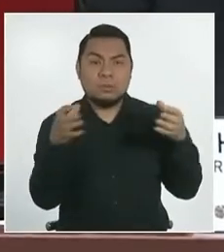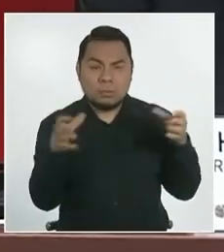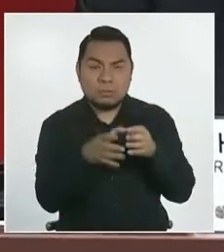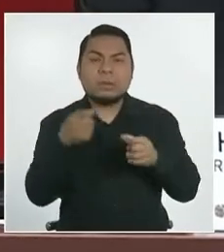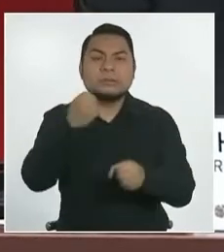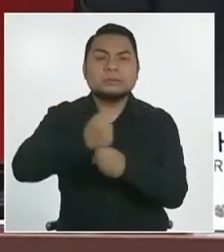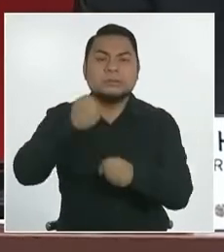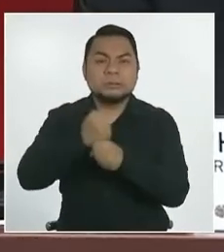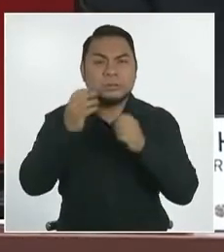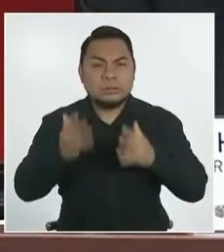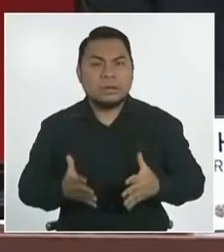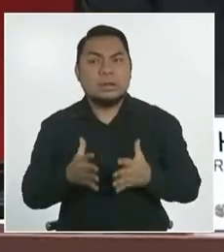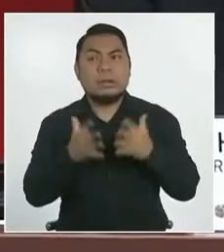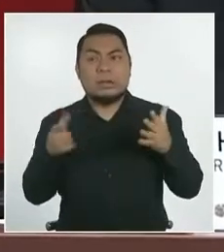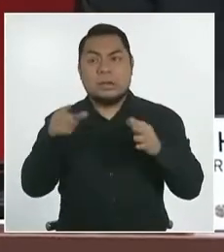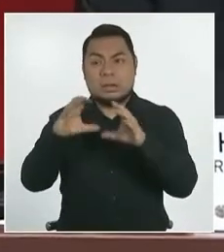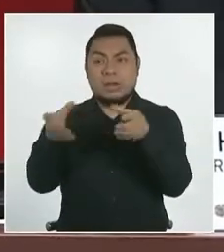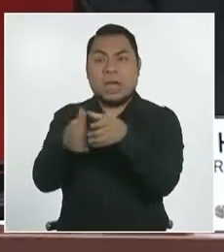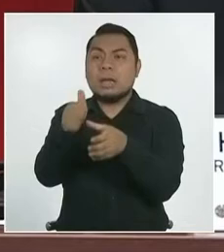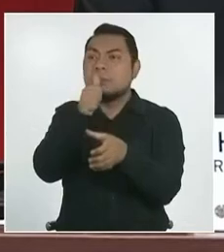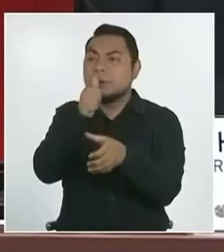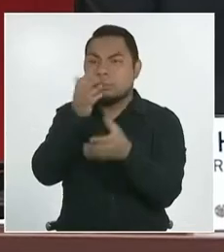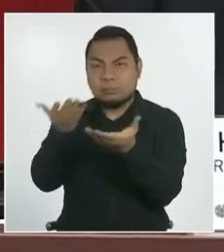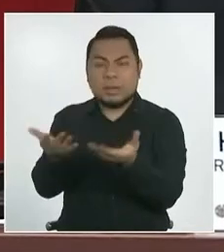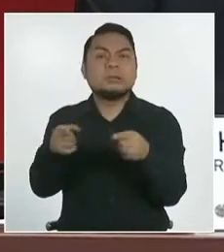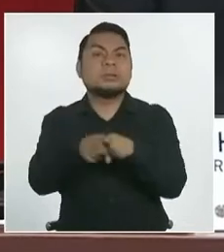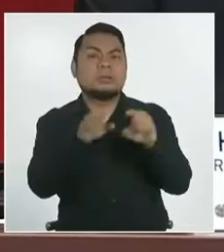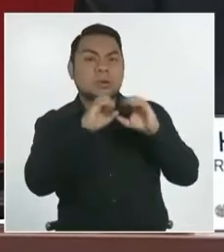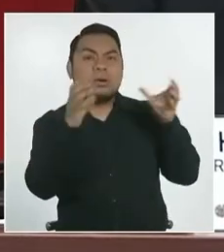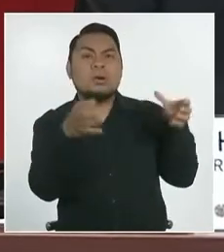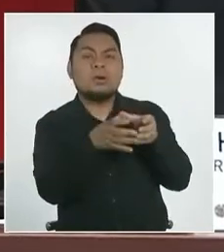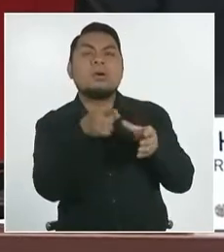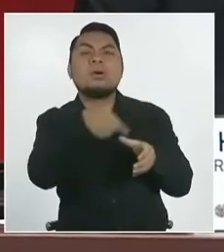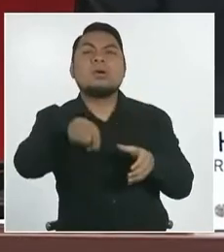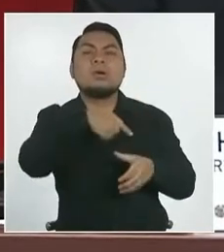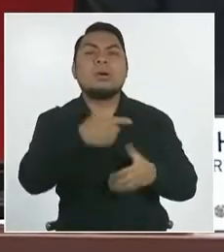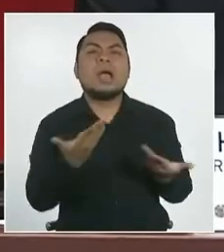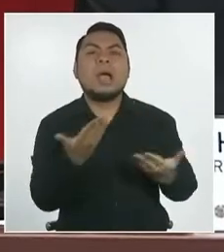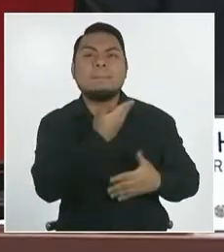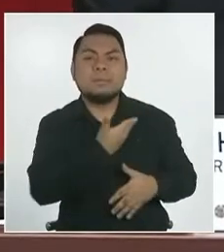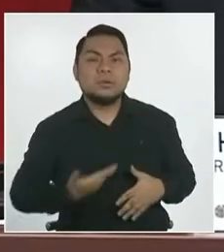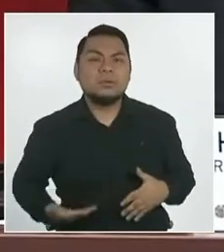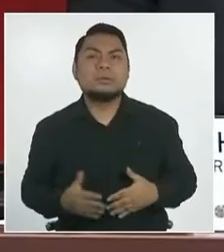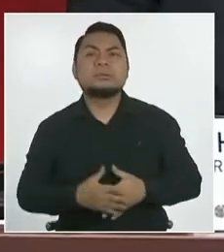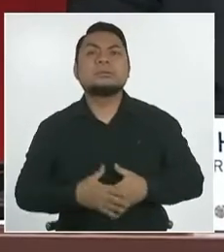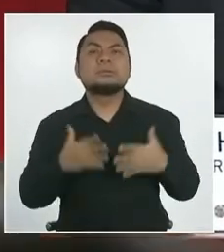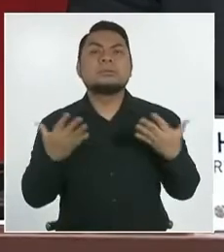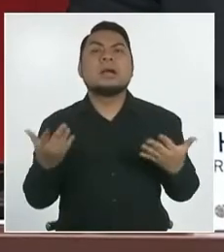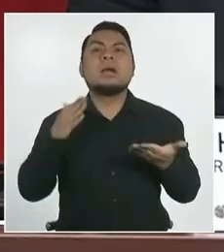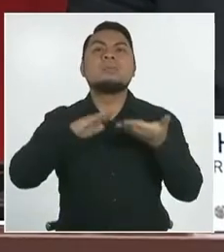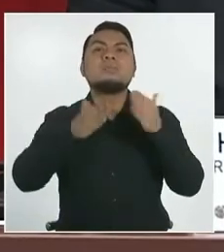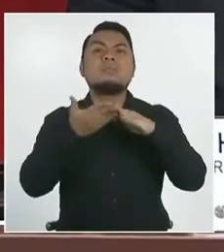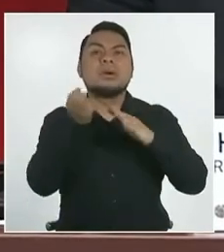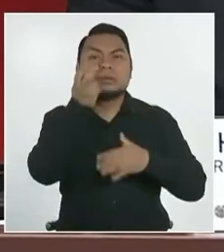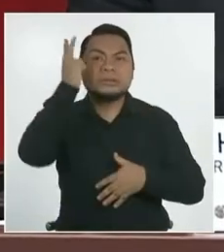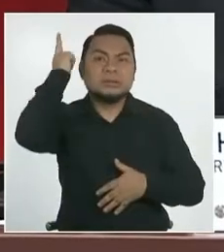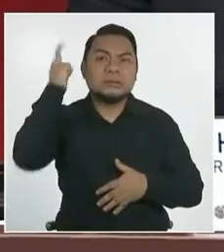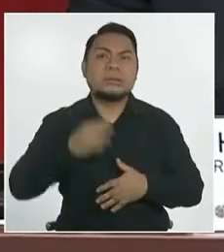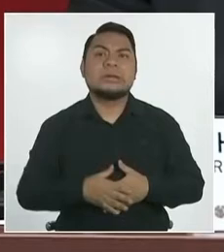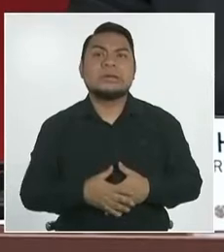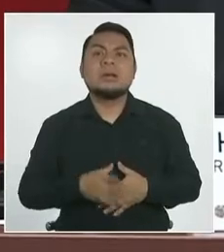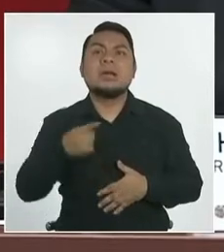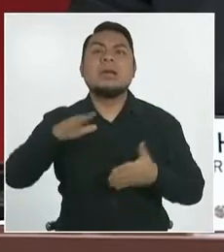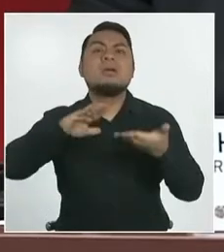los trabajadores, tanto del sector privado como del sector público, a los pueblos indígenas, a